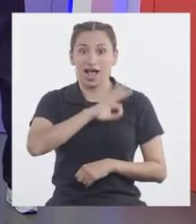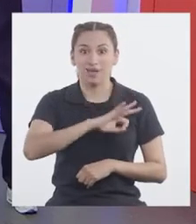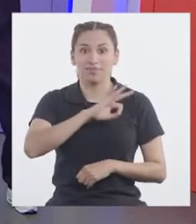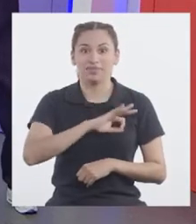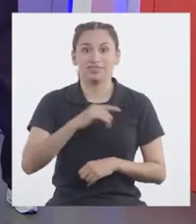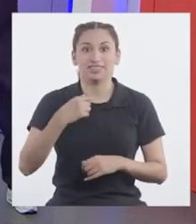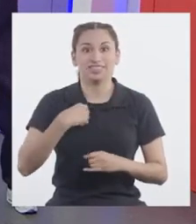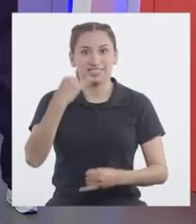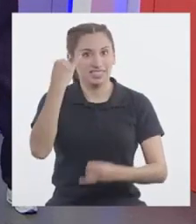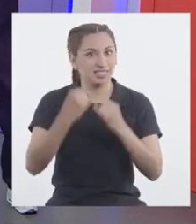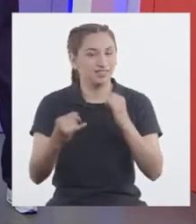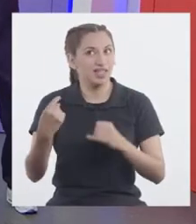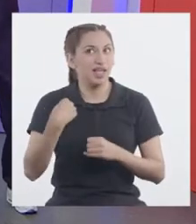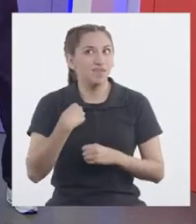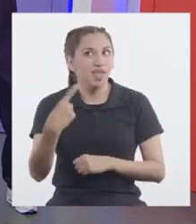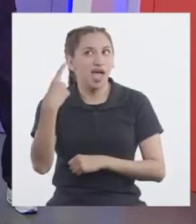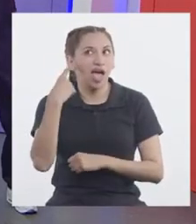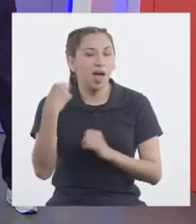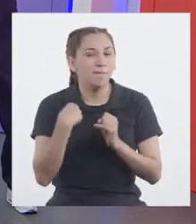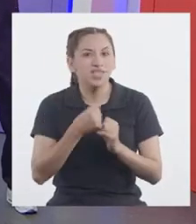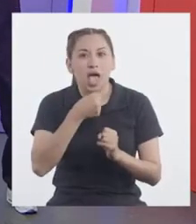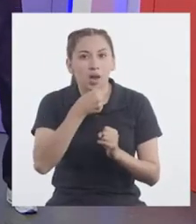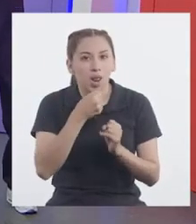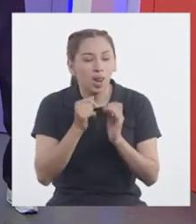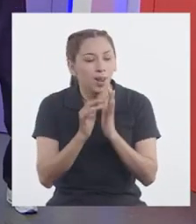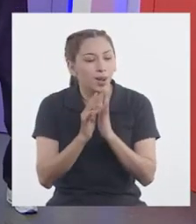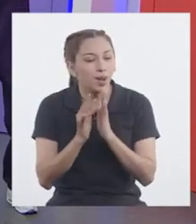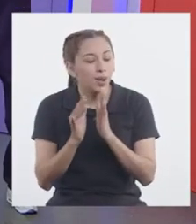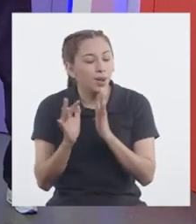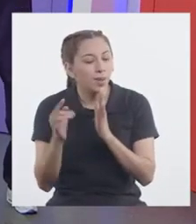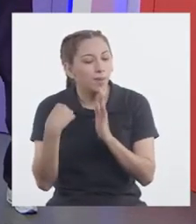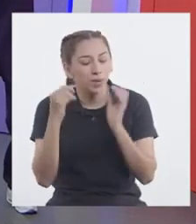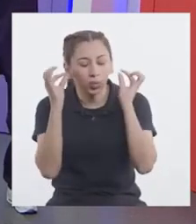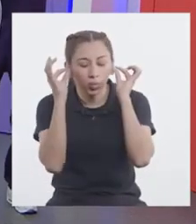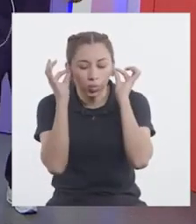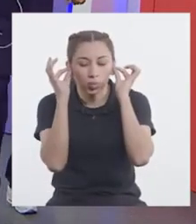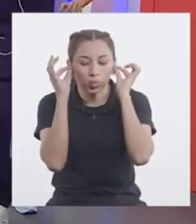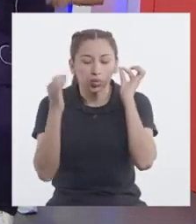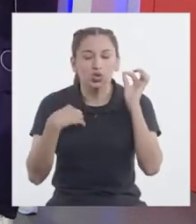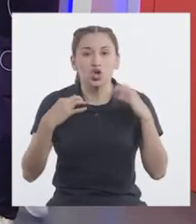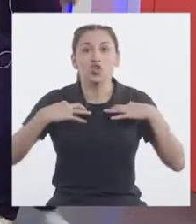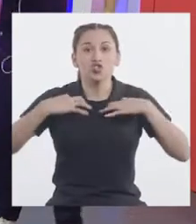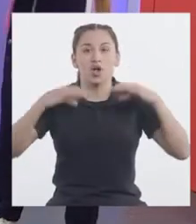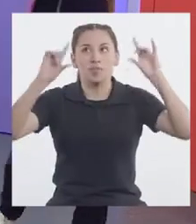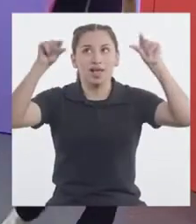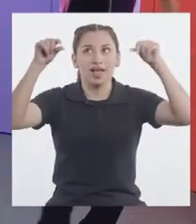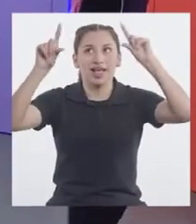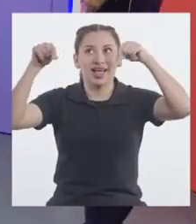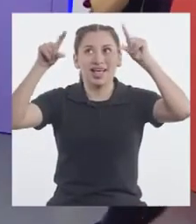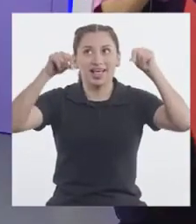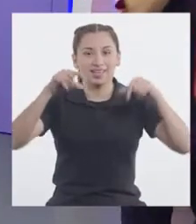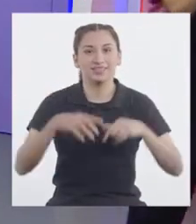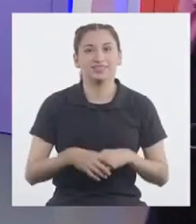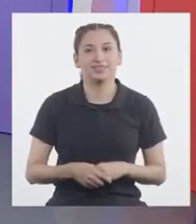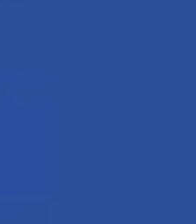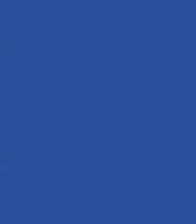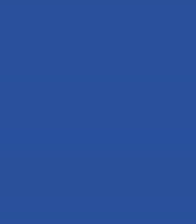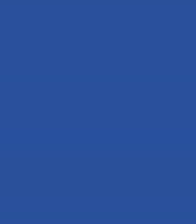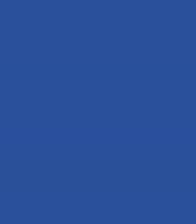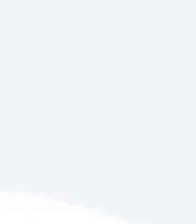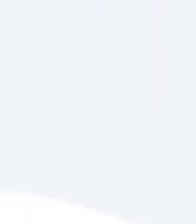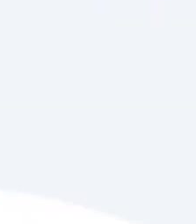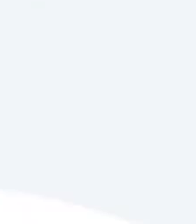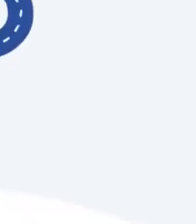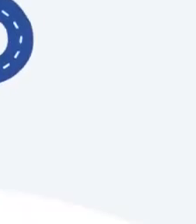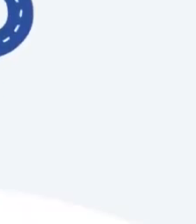Yo aprovecho y termino de escuchar mi podcast mientras voy a tender mi ropa.